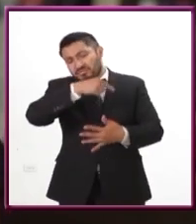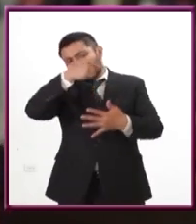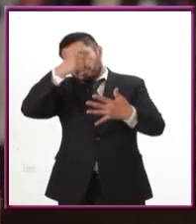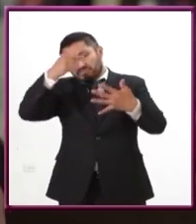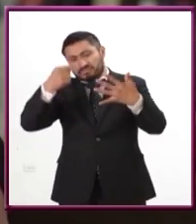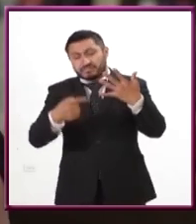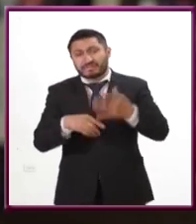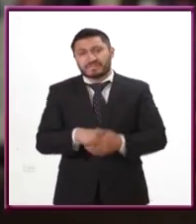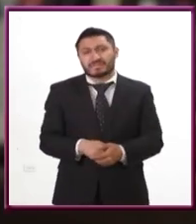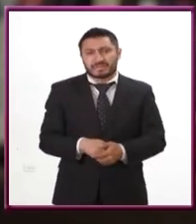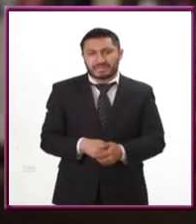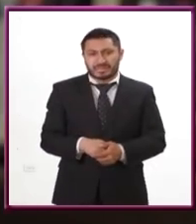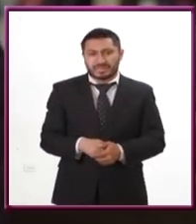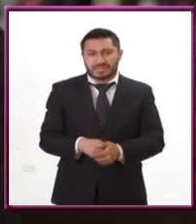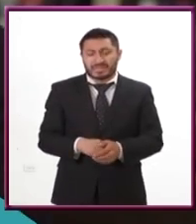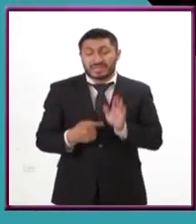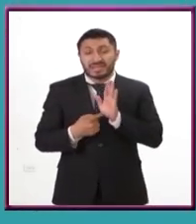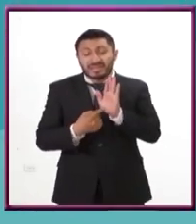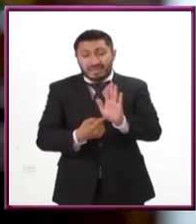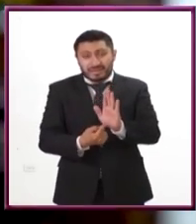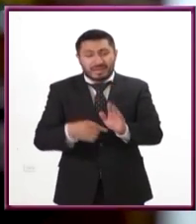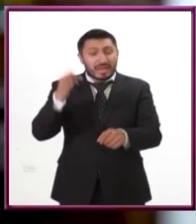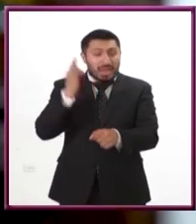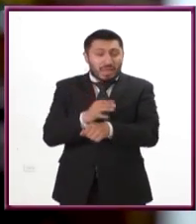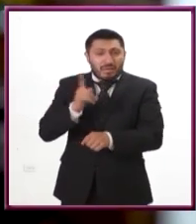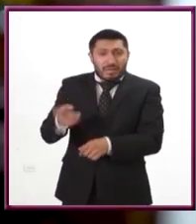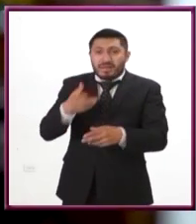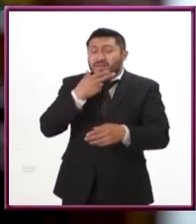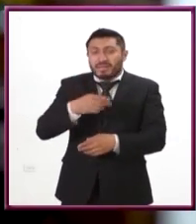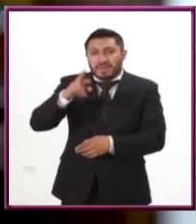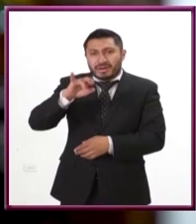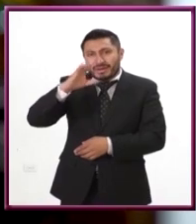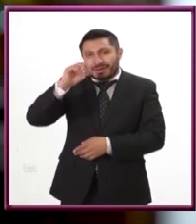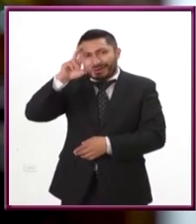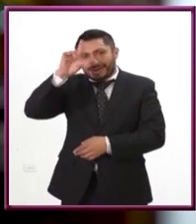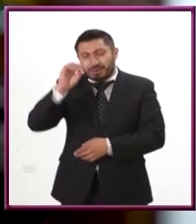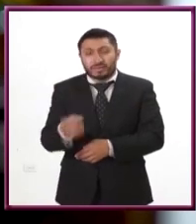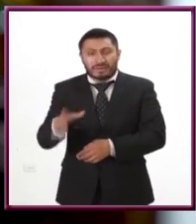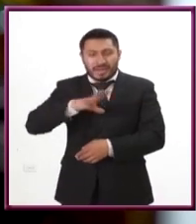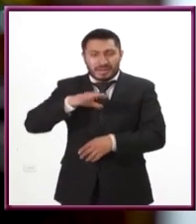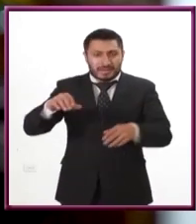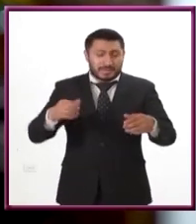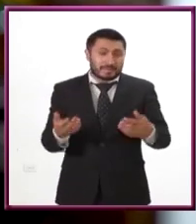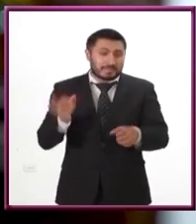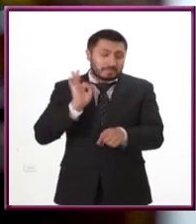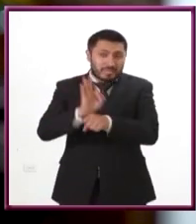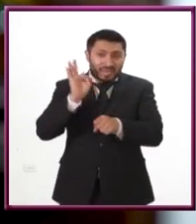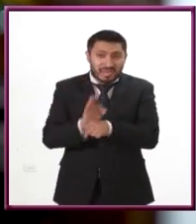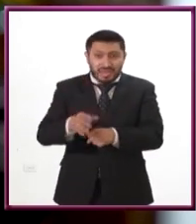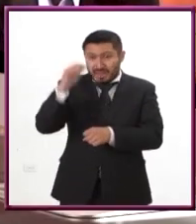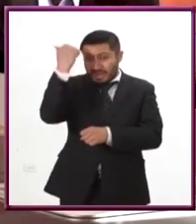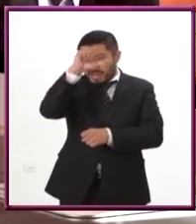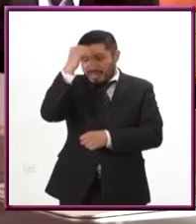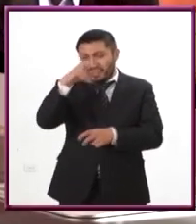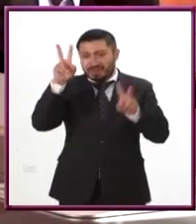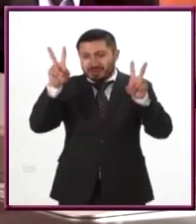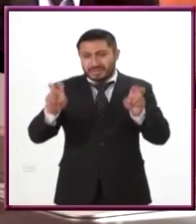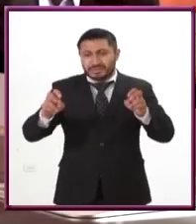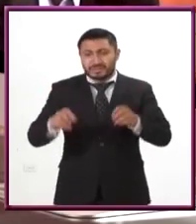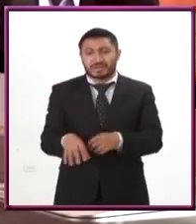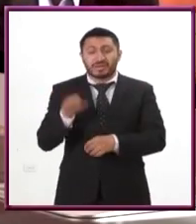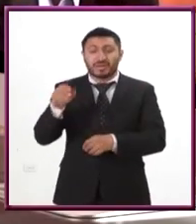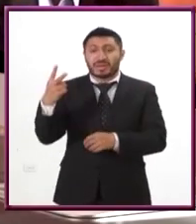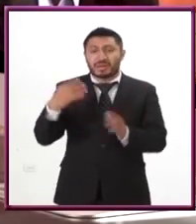Walker, Neurocosmopolitanism. Nos encontramos con Ricardo Coronel Robles, activista en temas de autismo.